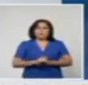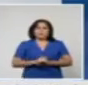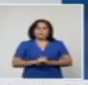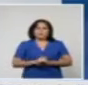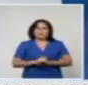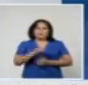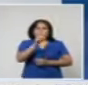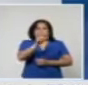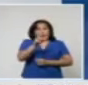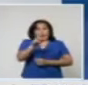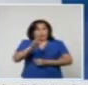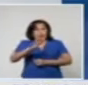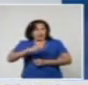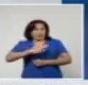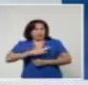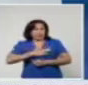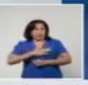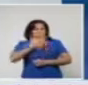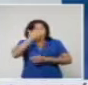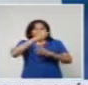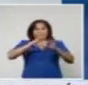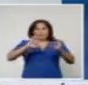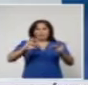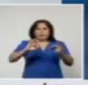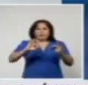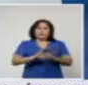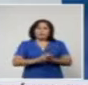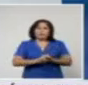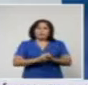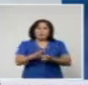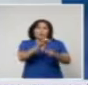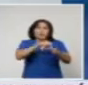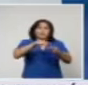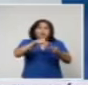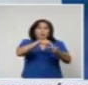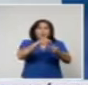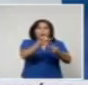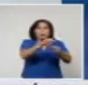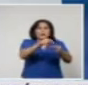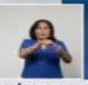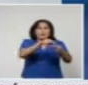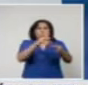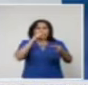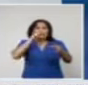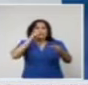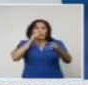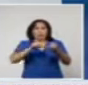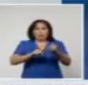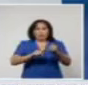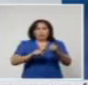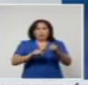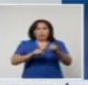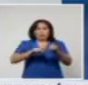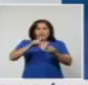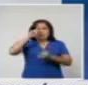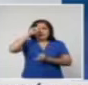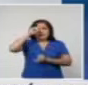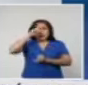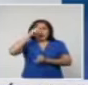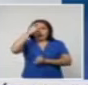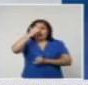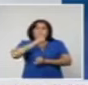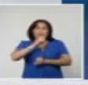13 pertenecen a Artemisa, de los municipios Bauta, San Antonio,